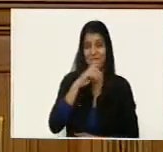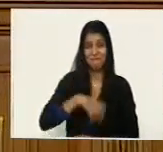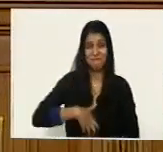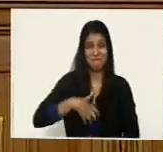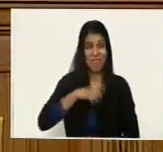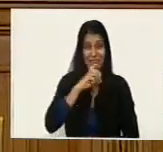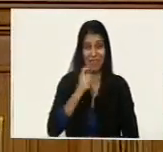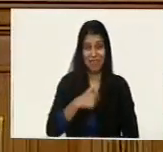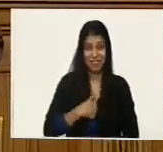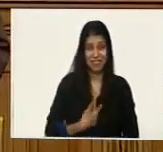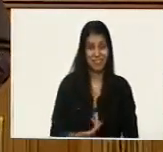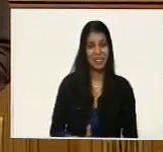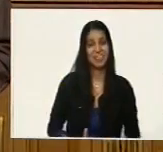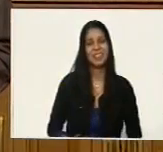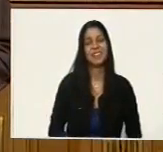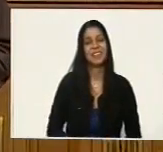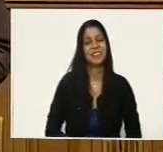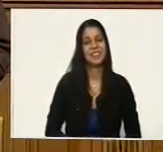Bueno,